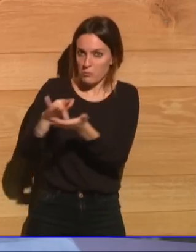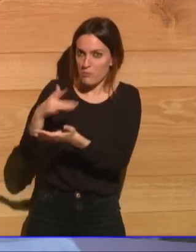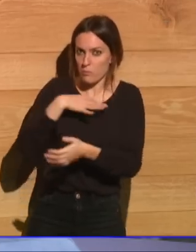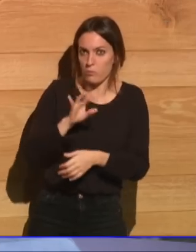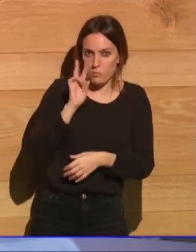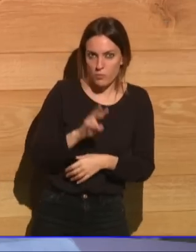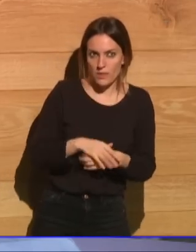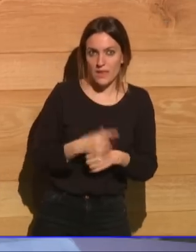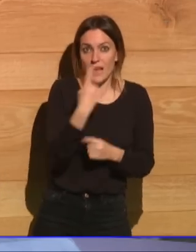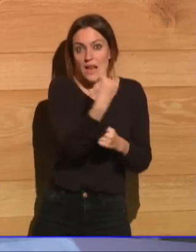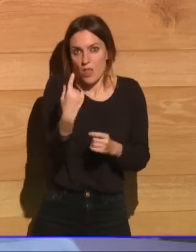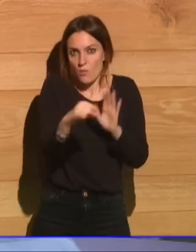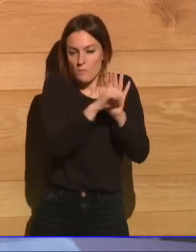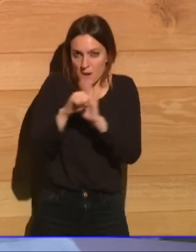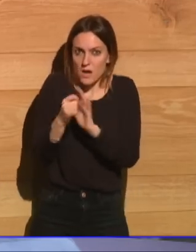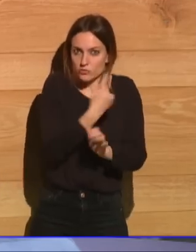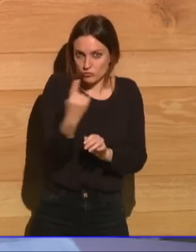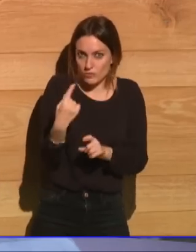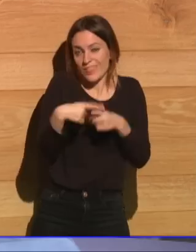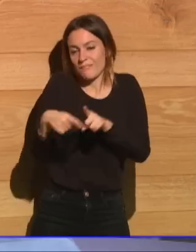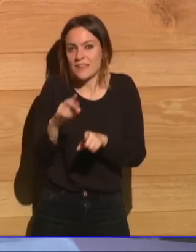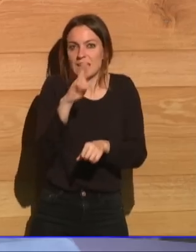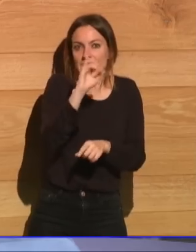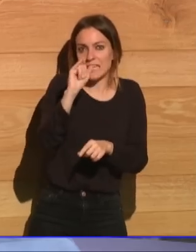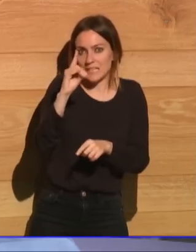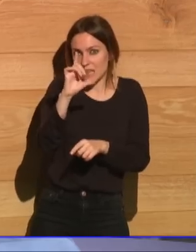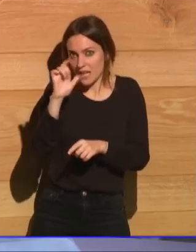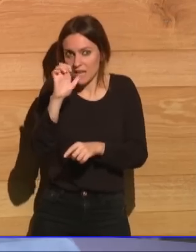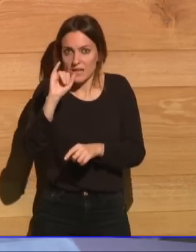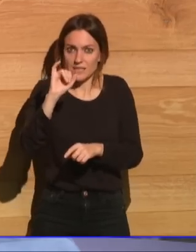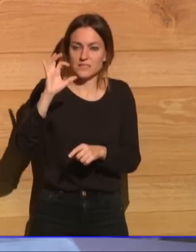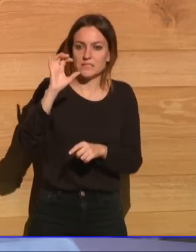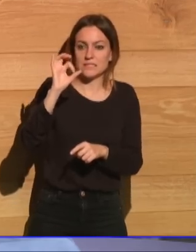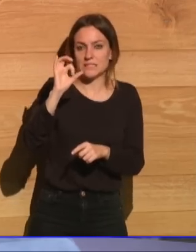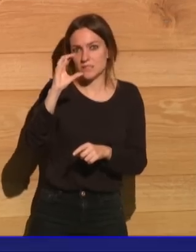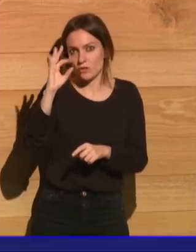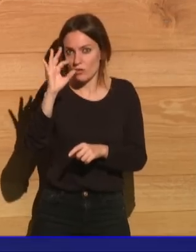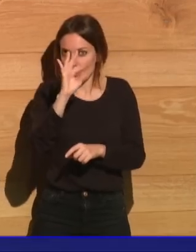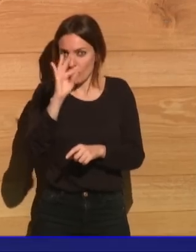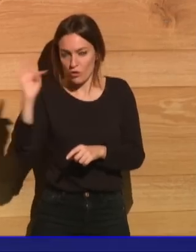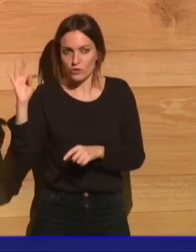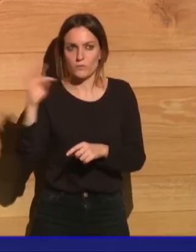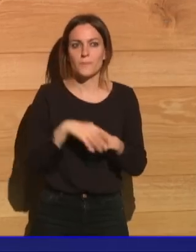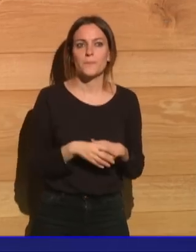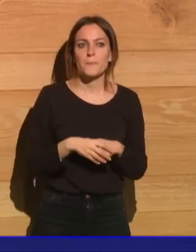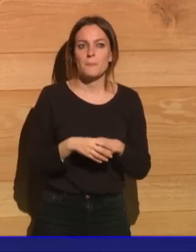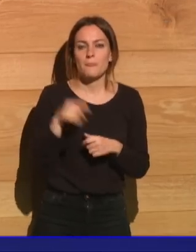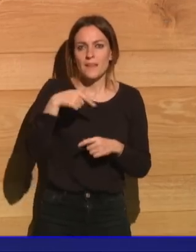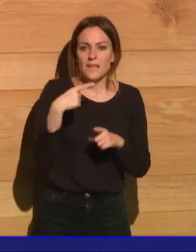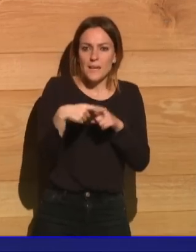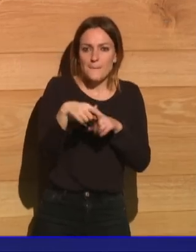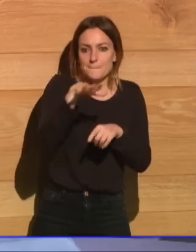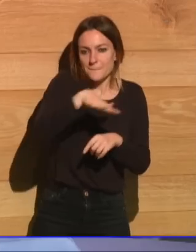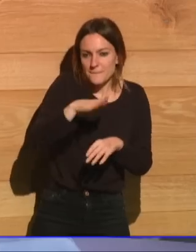cada uno con su sello, a lo que hace Ridley Scott. Es como establecer el terreno de juego en el que van a suceder